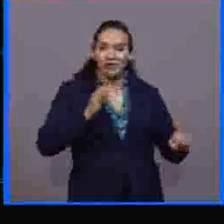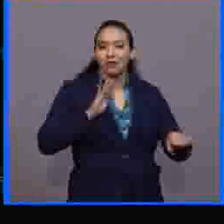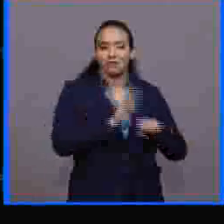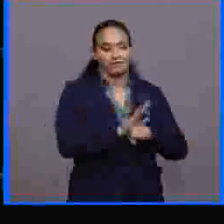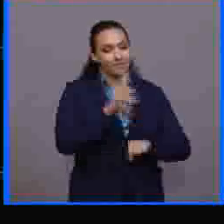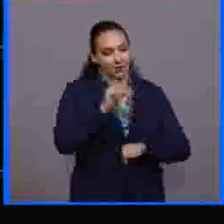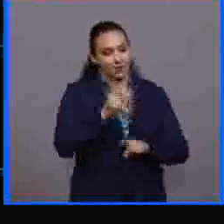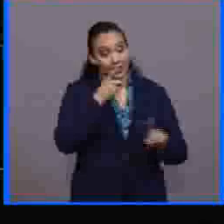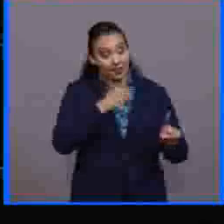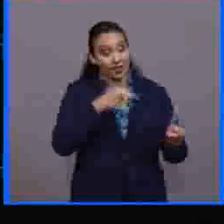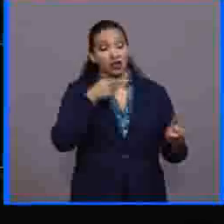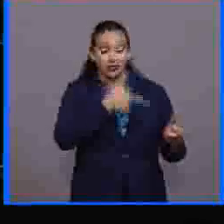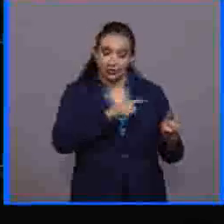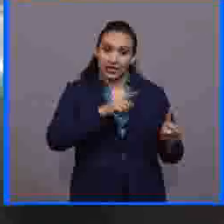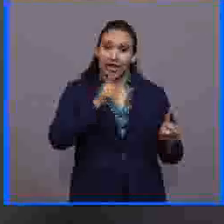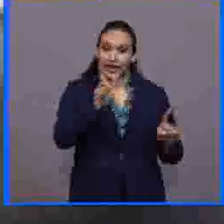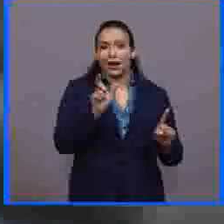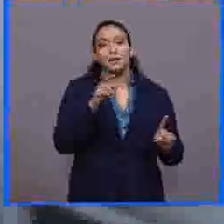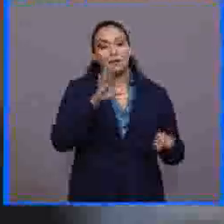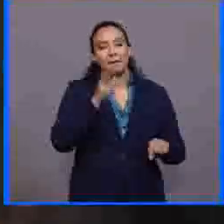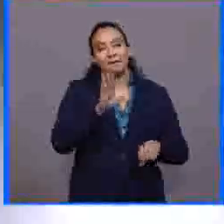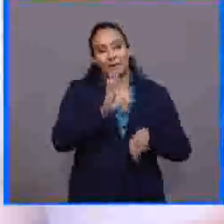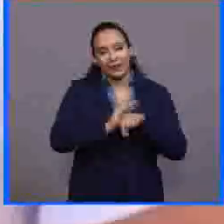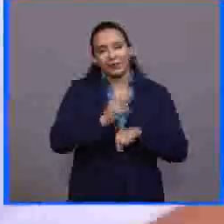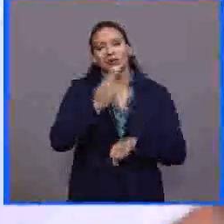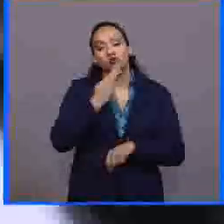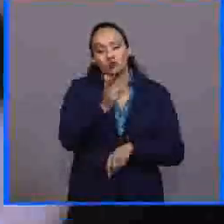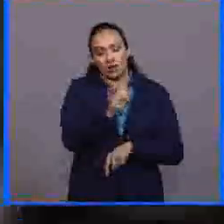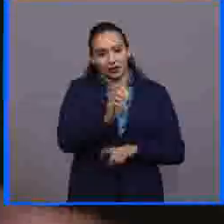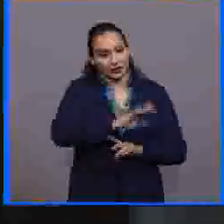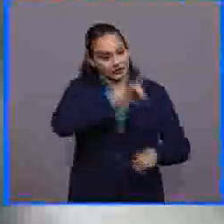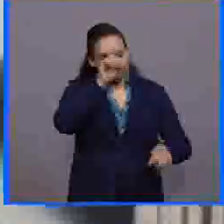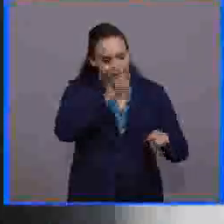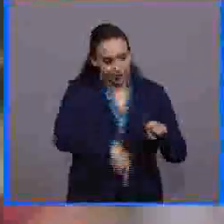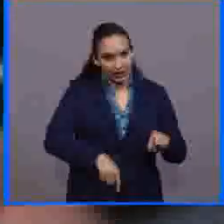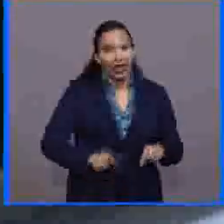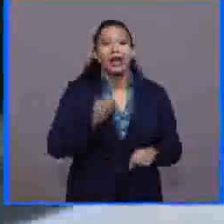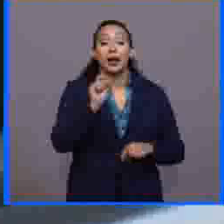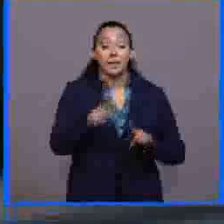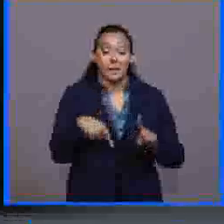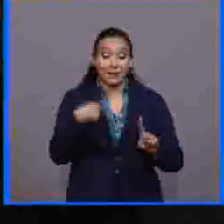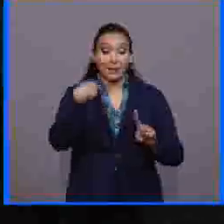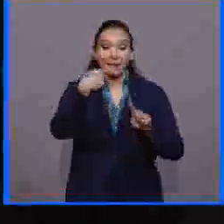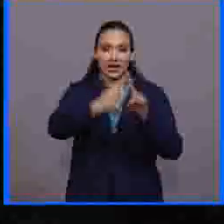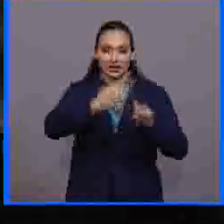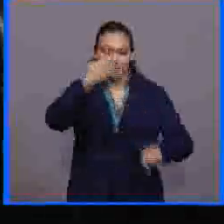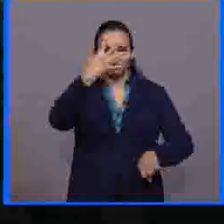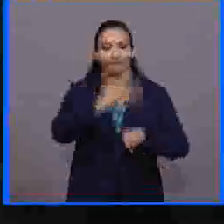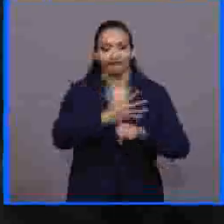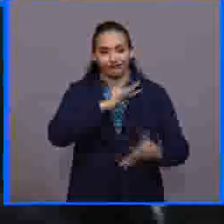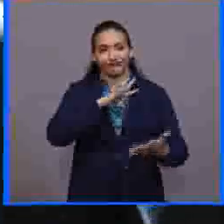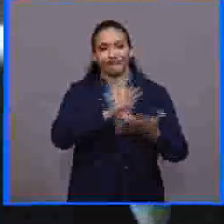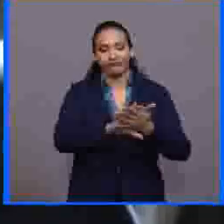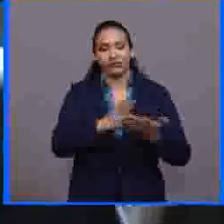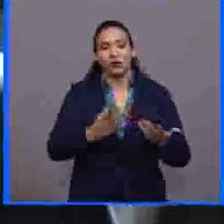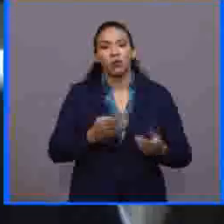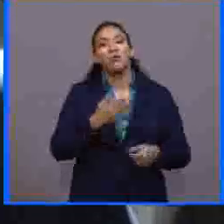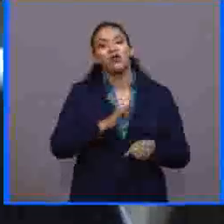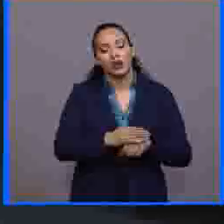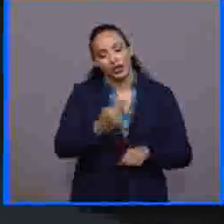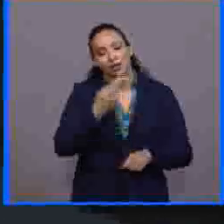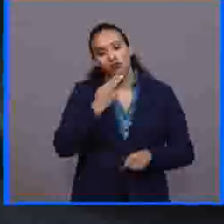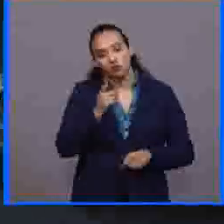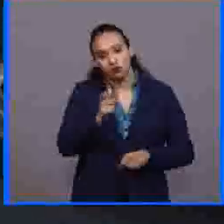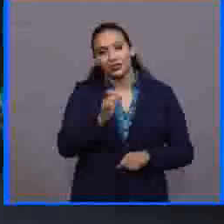confirmó que además del retiro de su licencia para portar armas, se le sancione por la vía penal por el uso indebido de